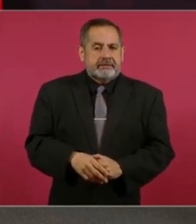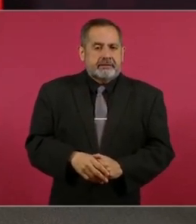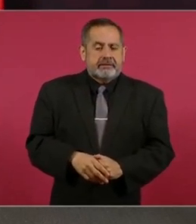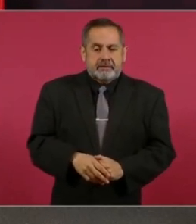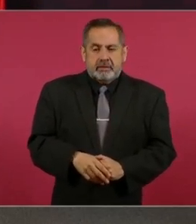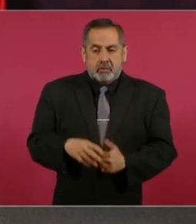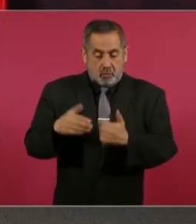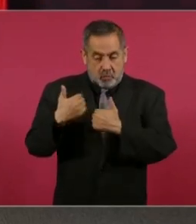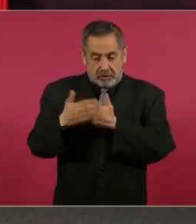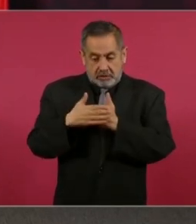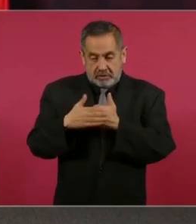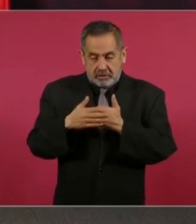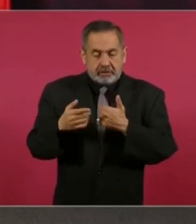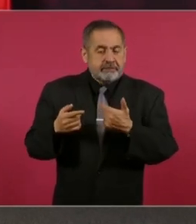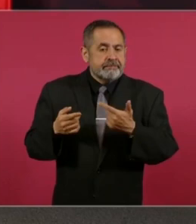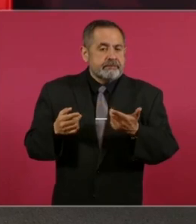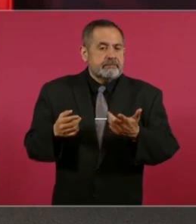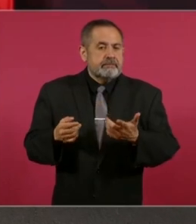adquirir